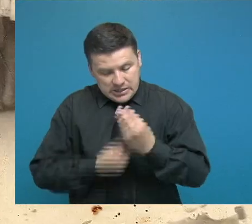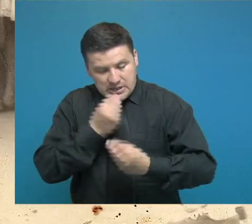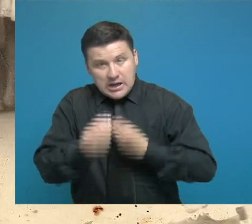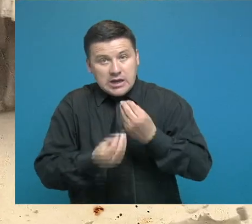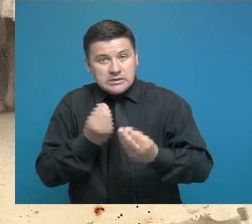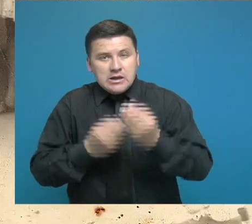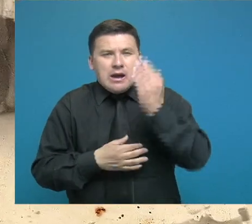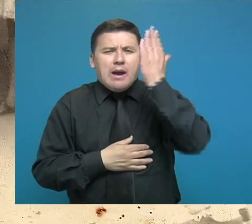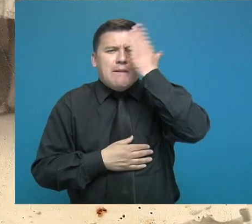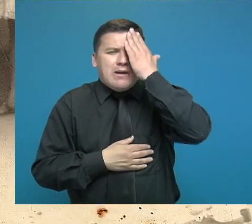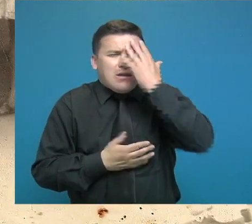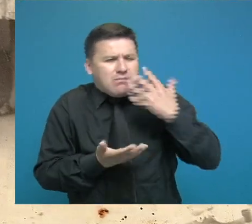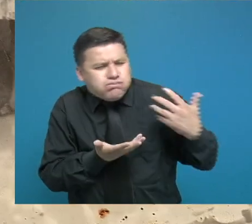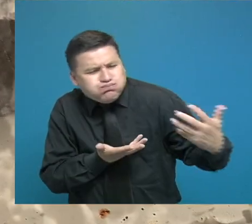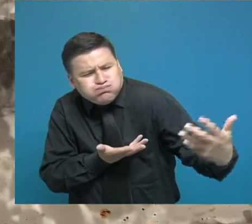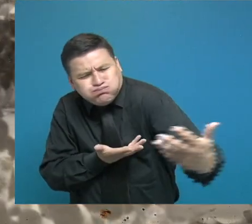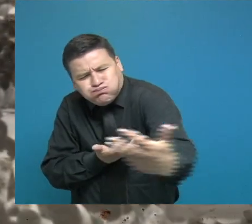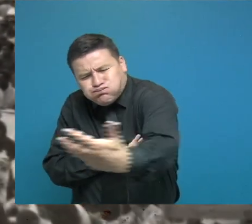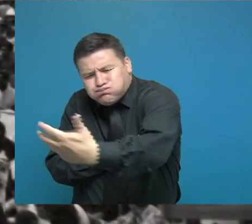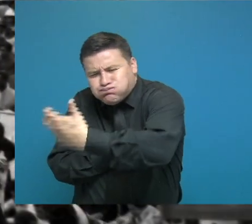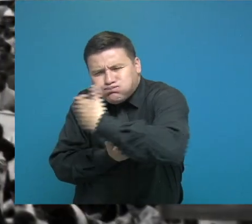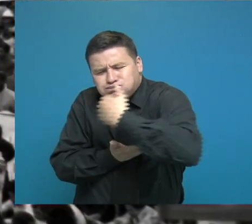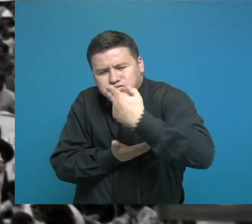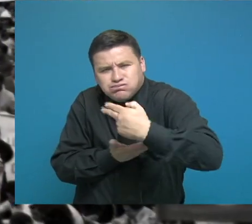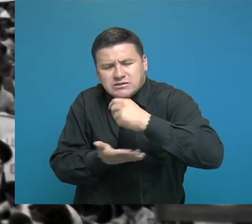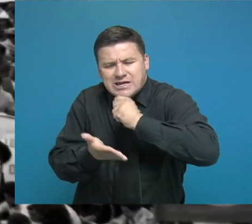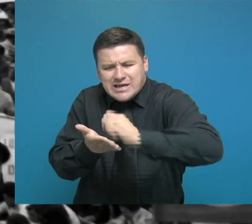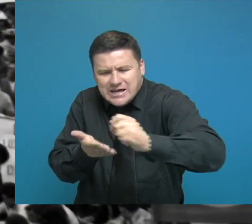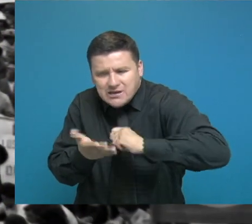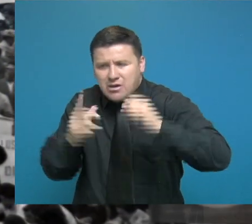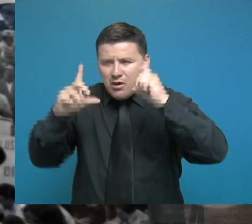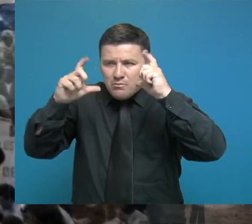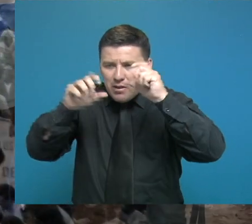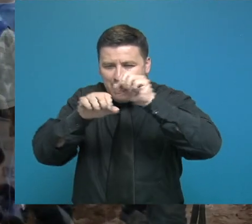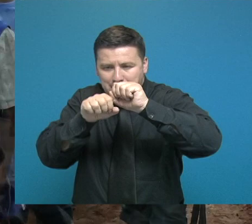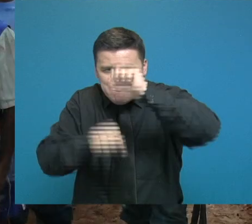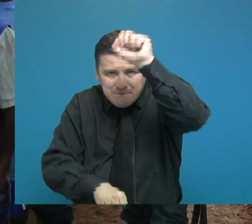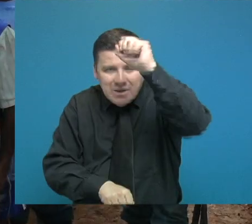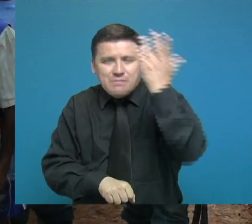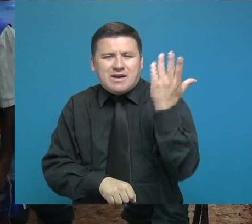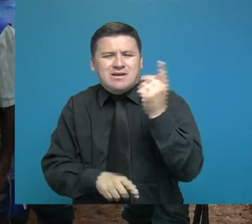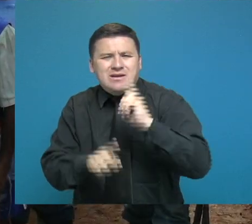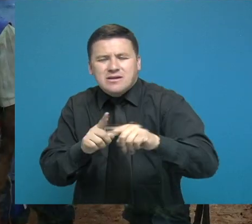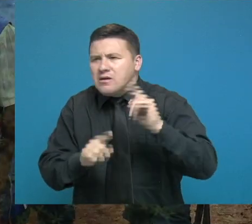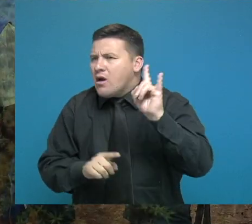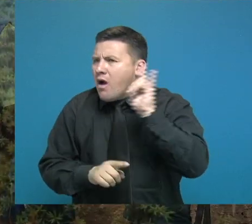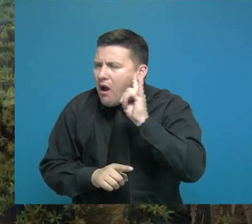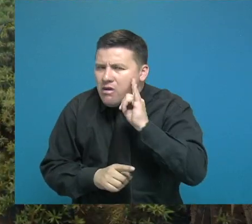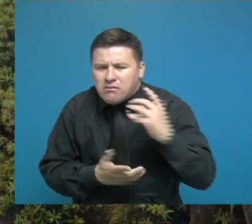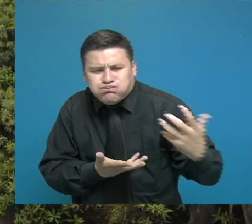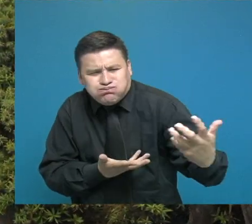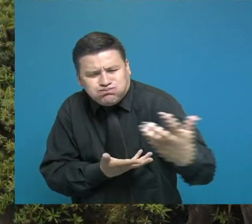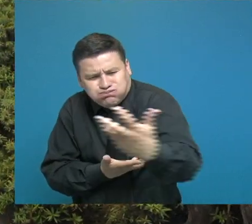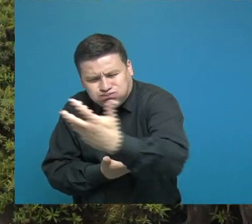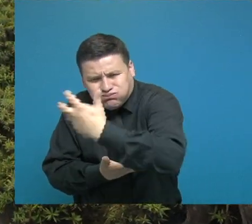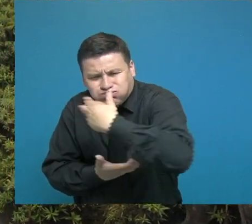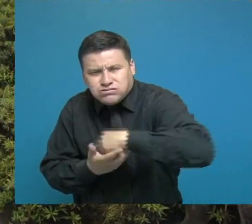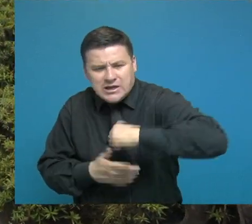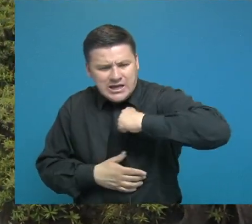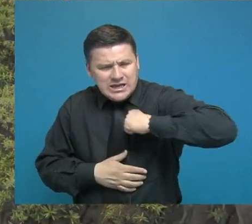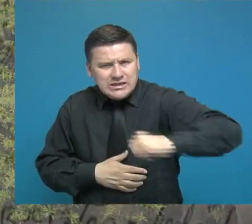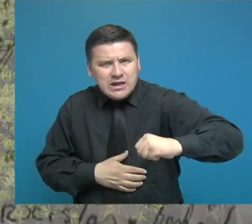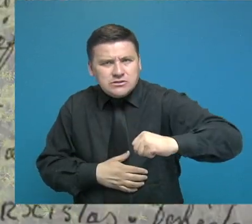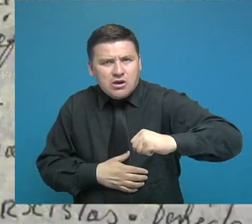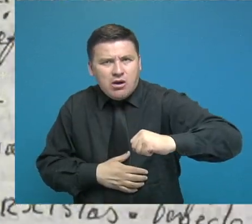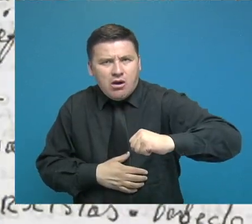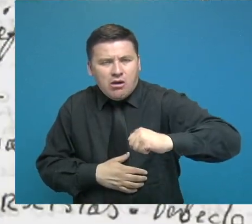Hacer memoria implica también la recopilación de fotografías, escritos, mapas, audios y documentos asociados a